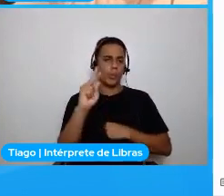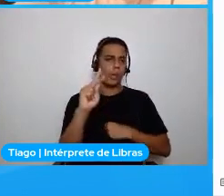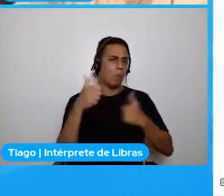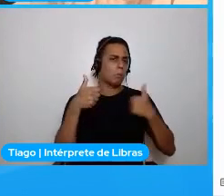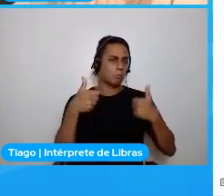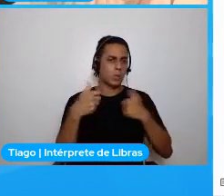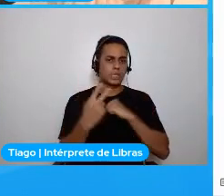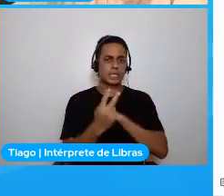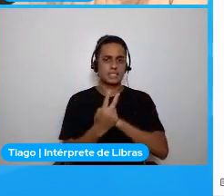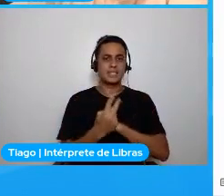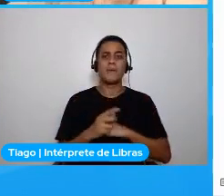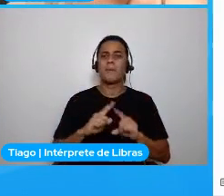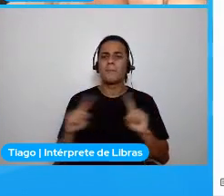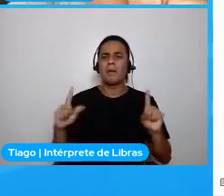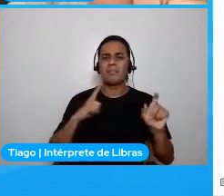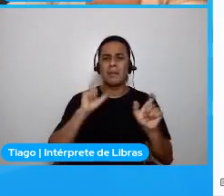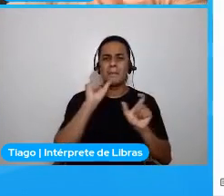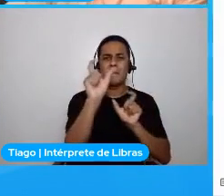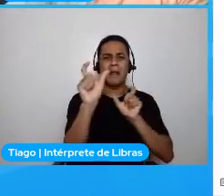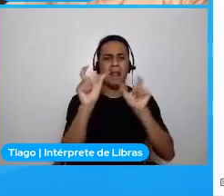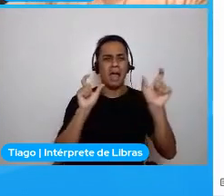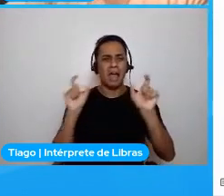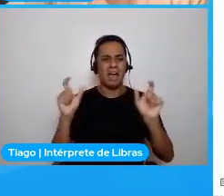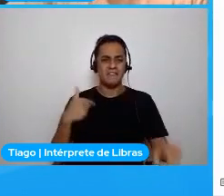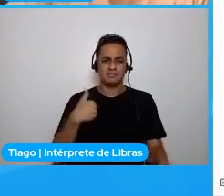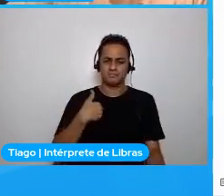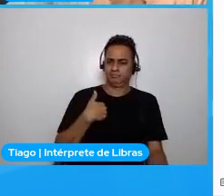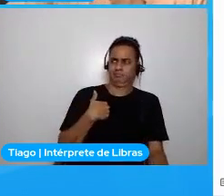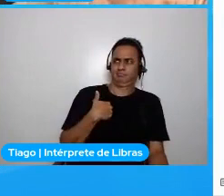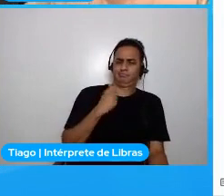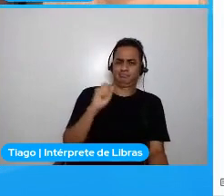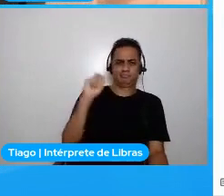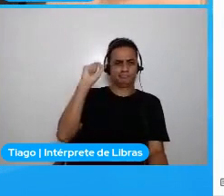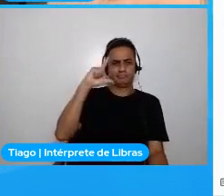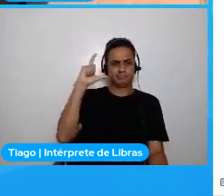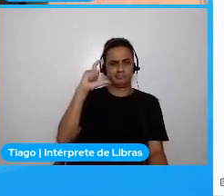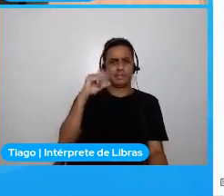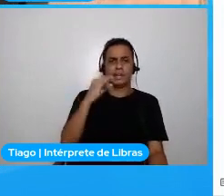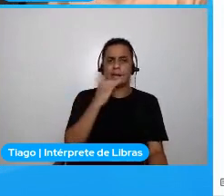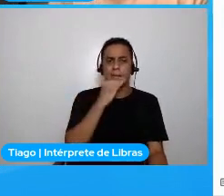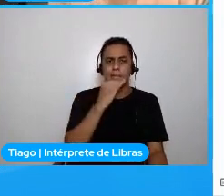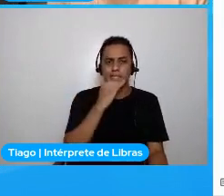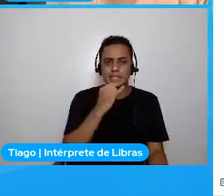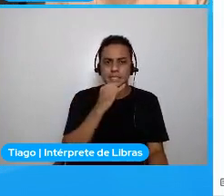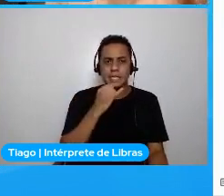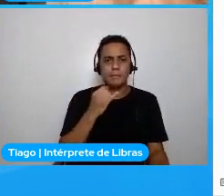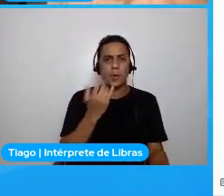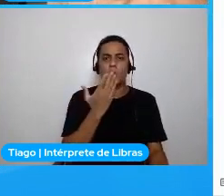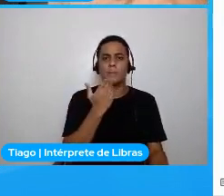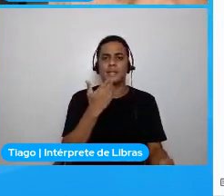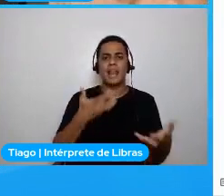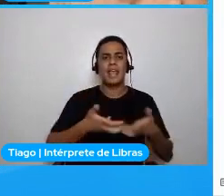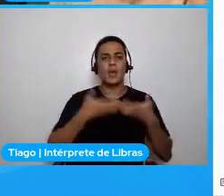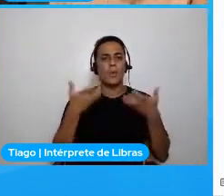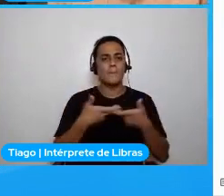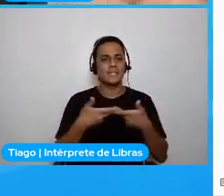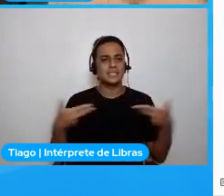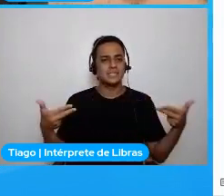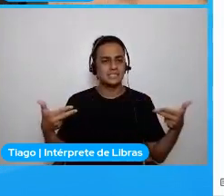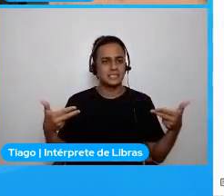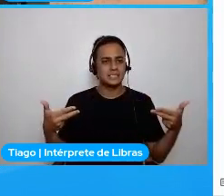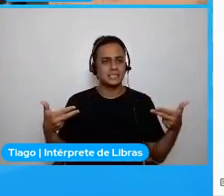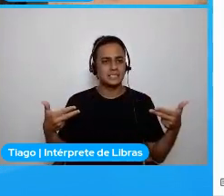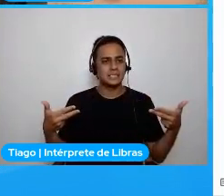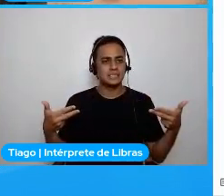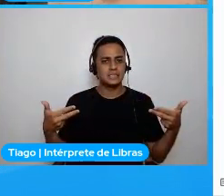Pero aparecen palabras como que me llaman la atención como legumbres. Me llama la atención palabras